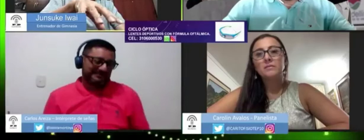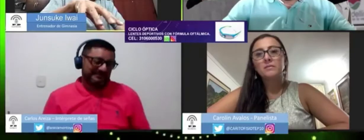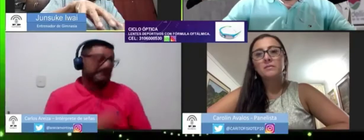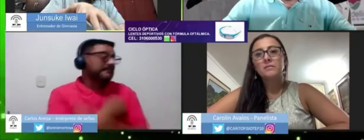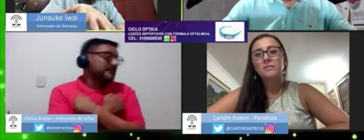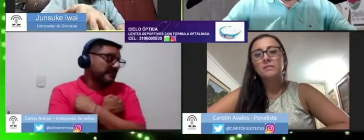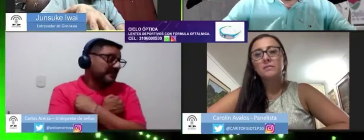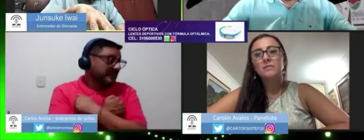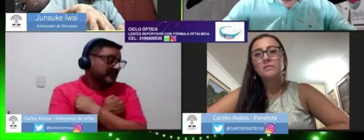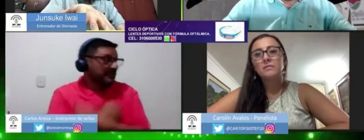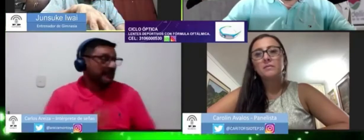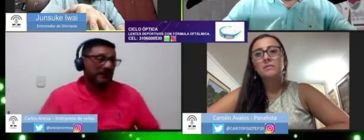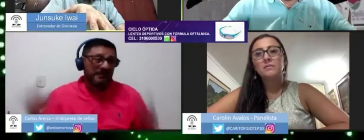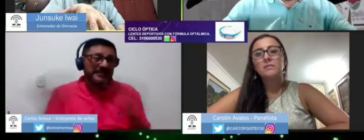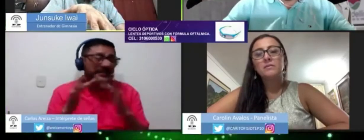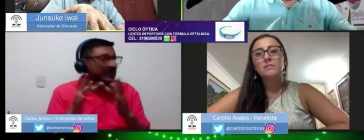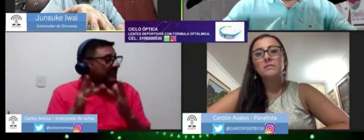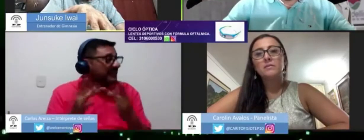a Colombia,